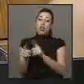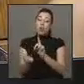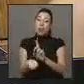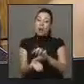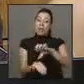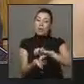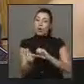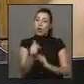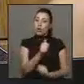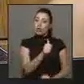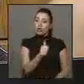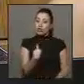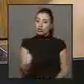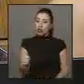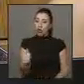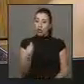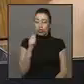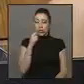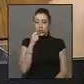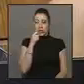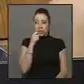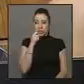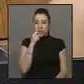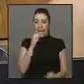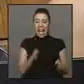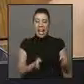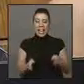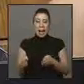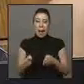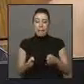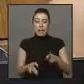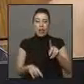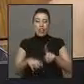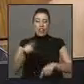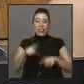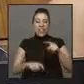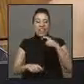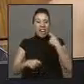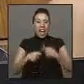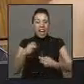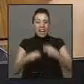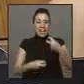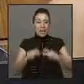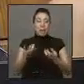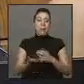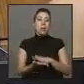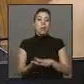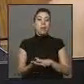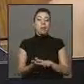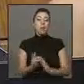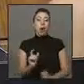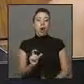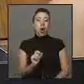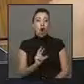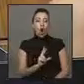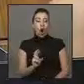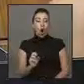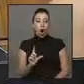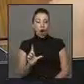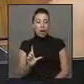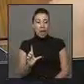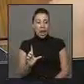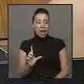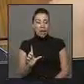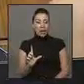No solamente estamos hablando de caminos de tierra y ripio. Porque en el caso de la ciudad de Corral, por ejemplo,